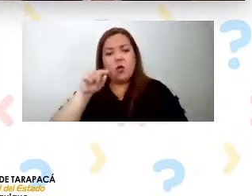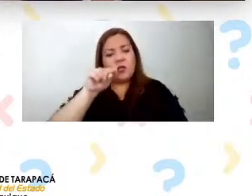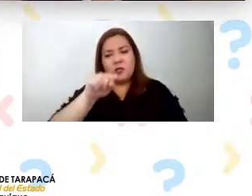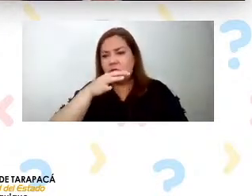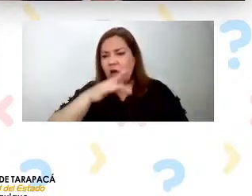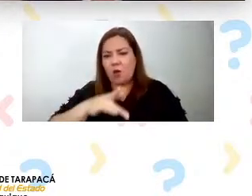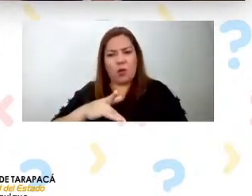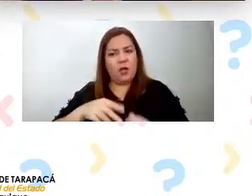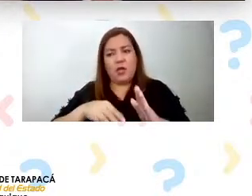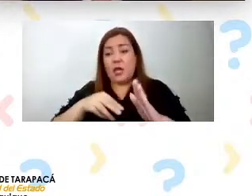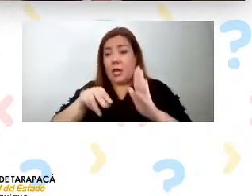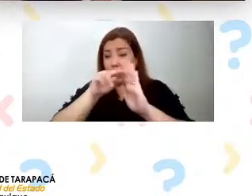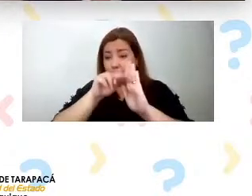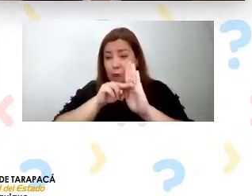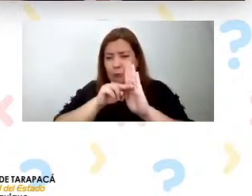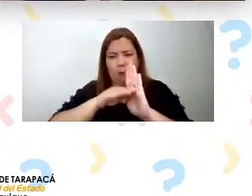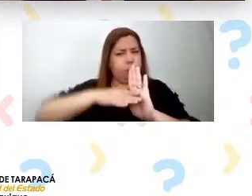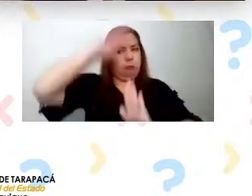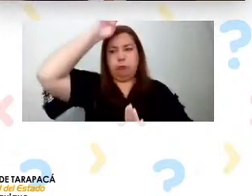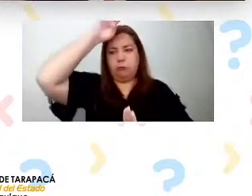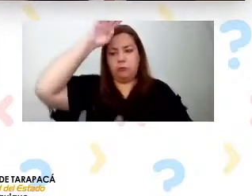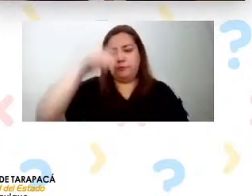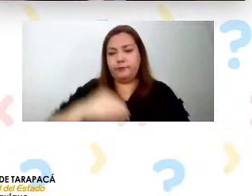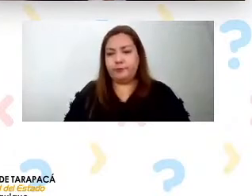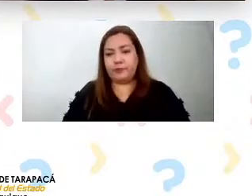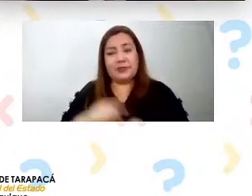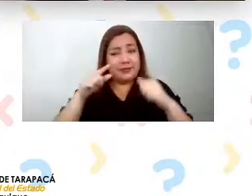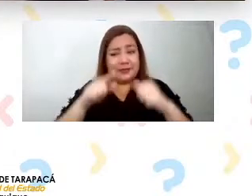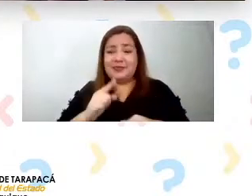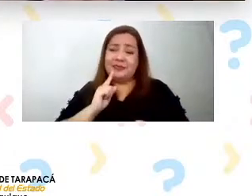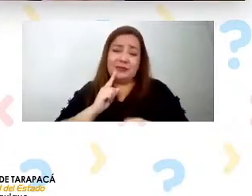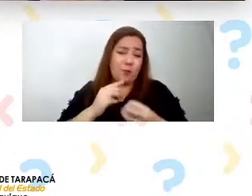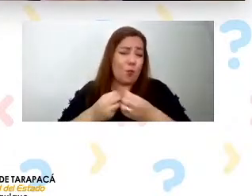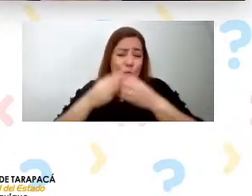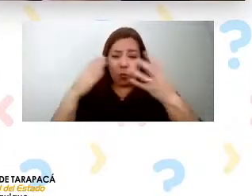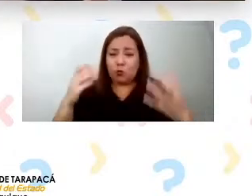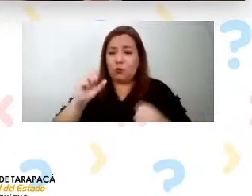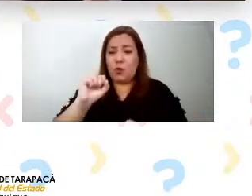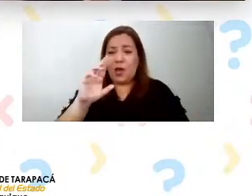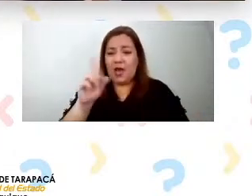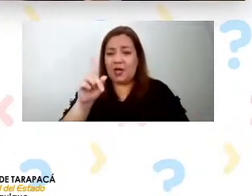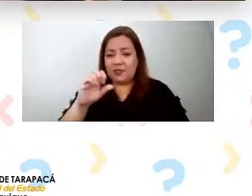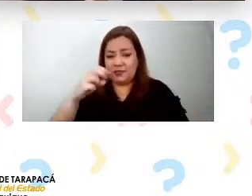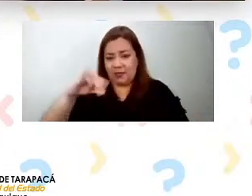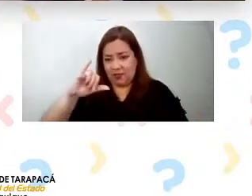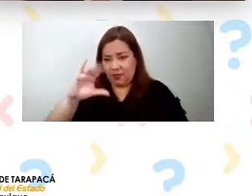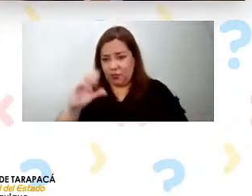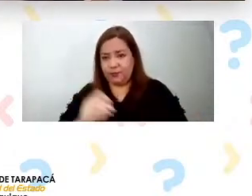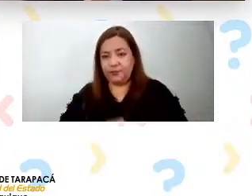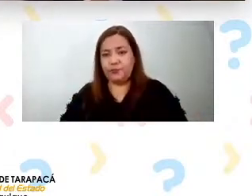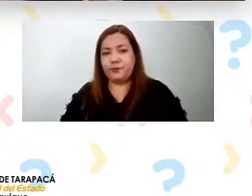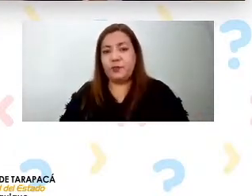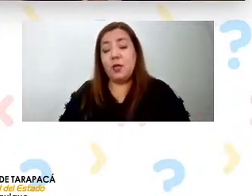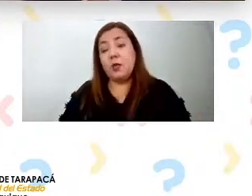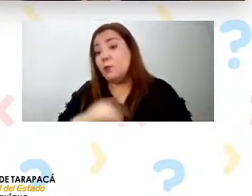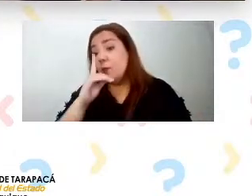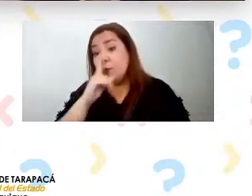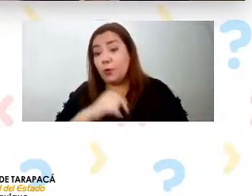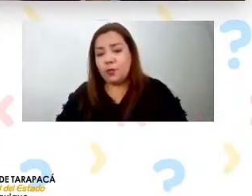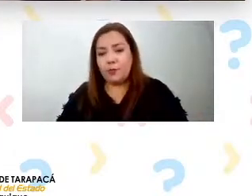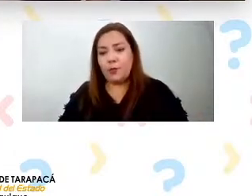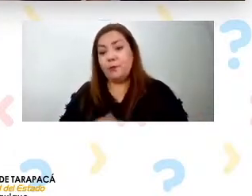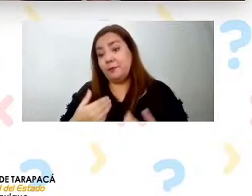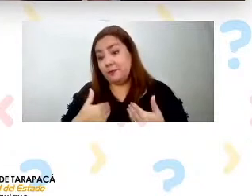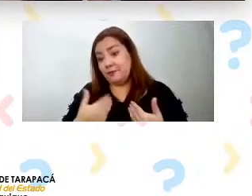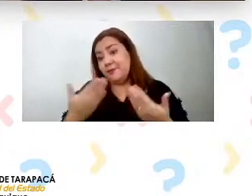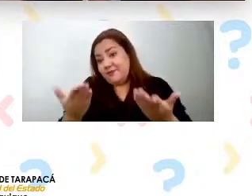normas. Estas aguas entonces están cargando de arsénico a los océanos. Finalmente, mis